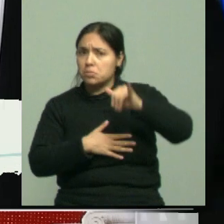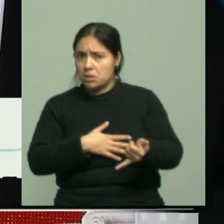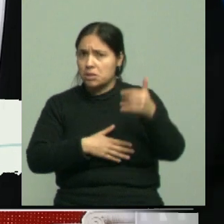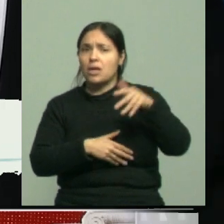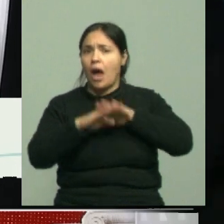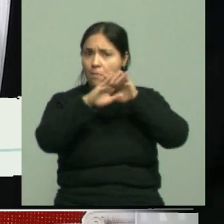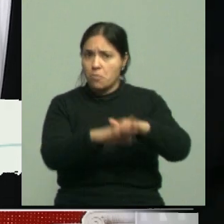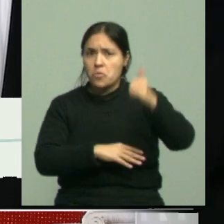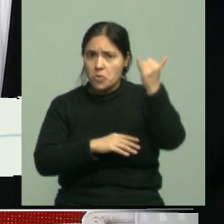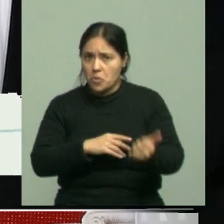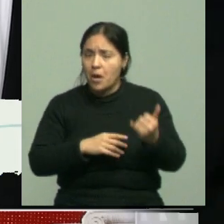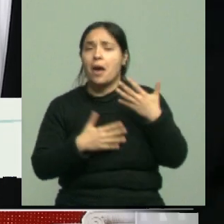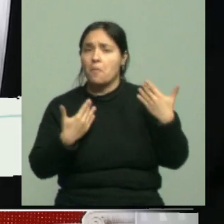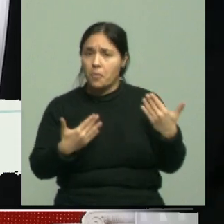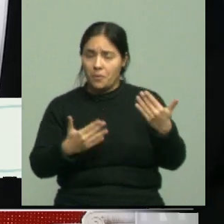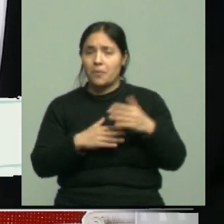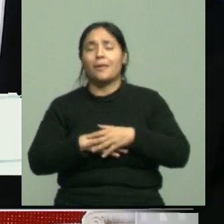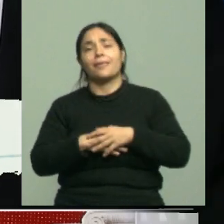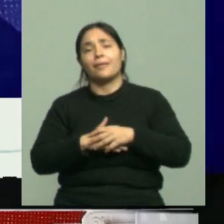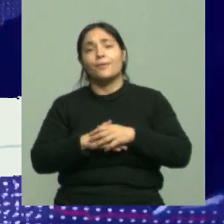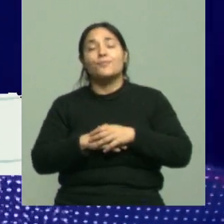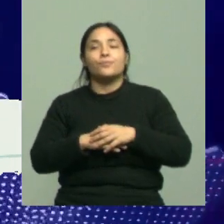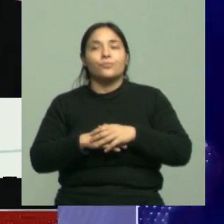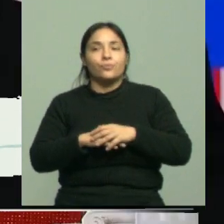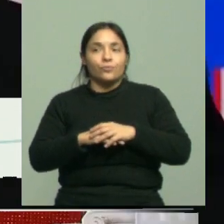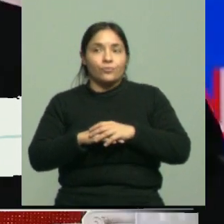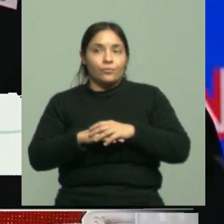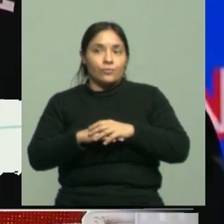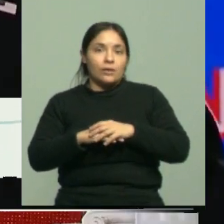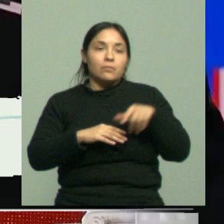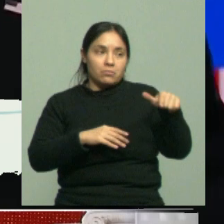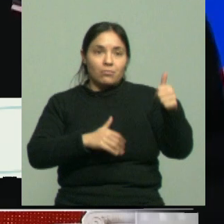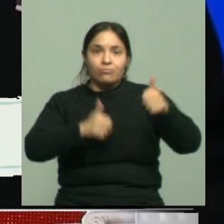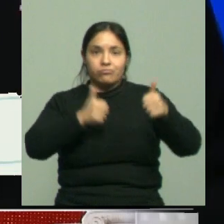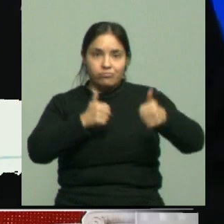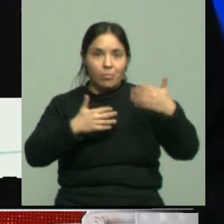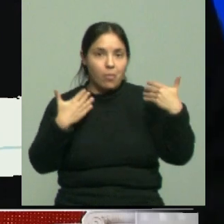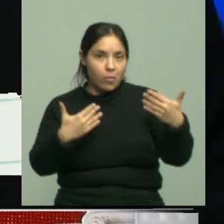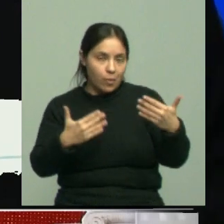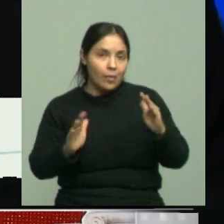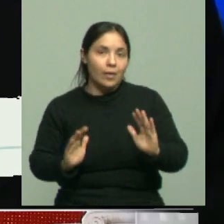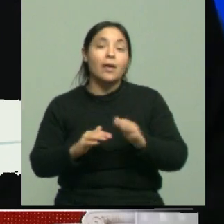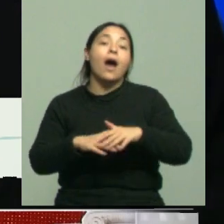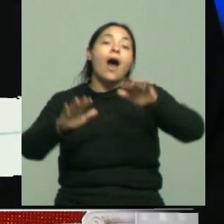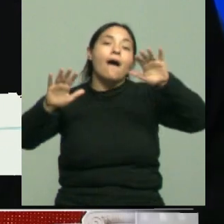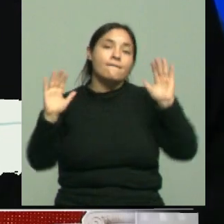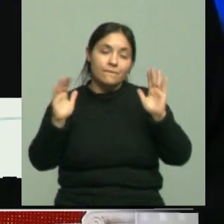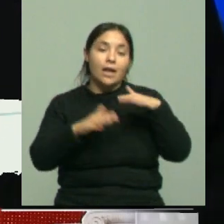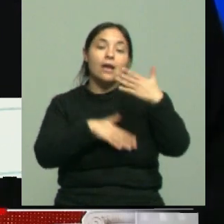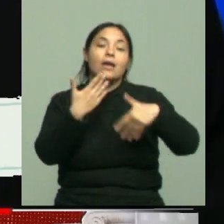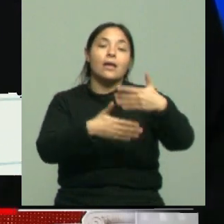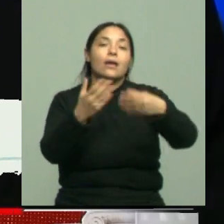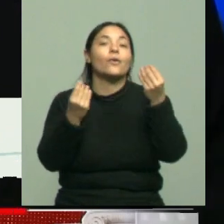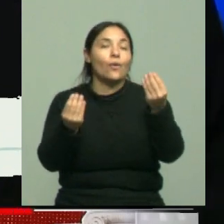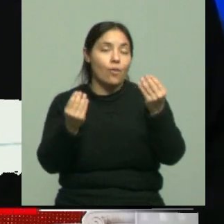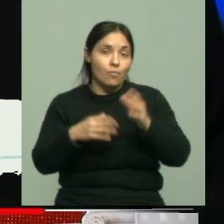apoyo importante, y que podría llegar a ser muy competitiva. Habría que ver justamente cómo evoluciona esto